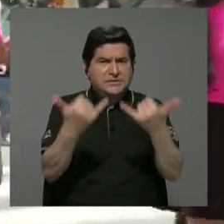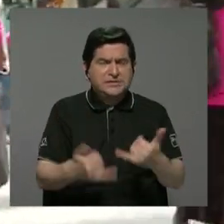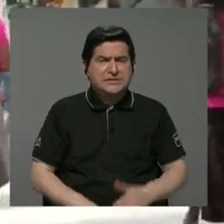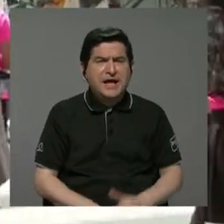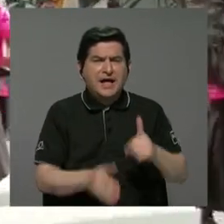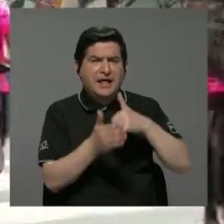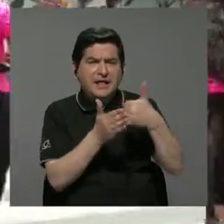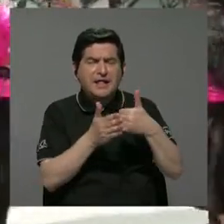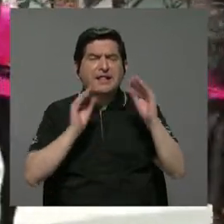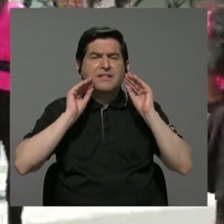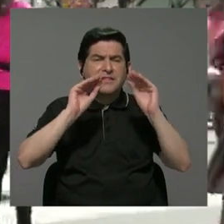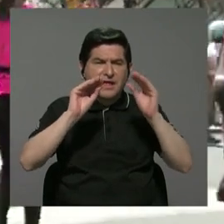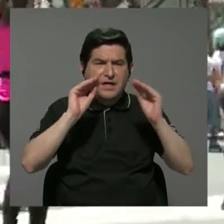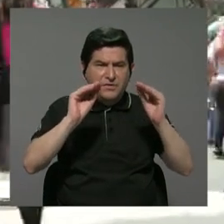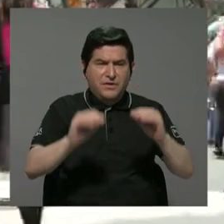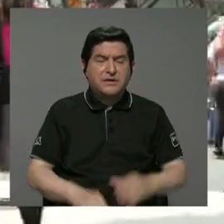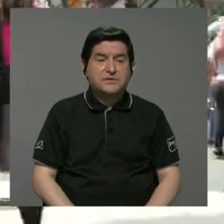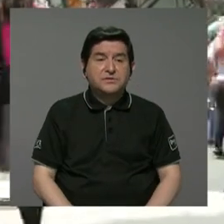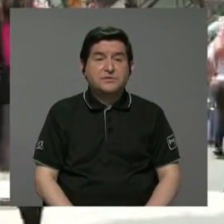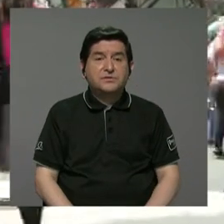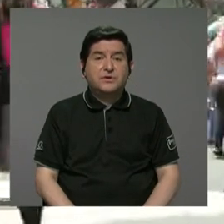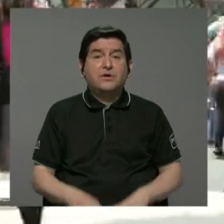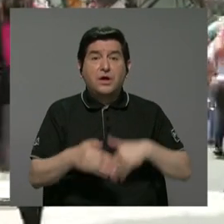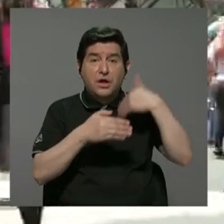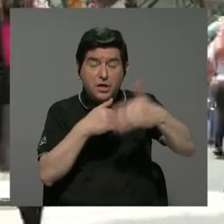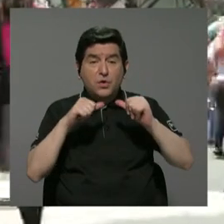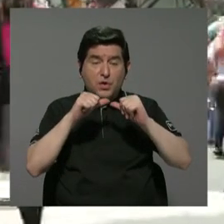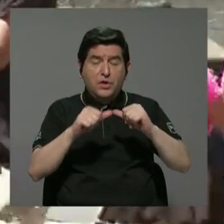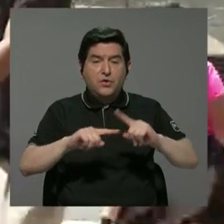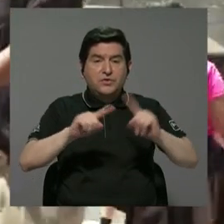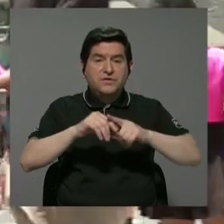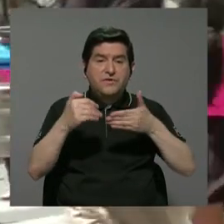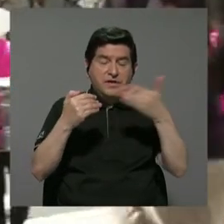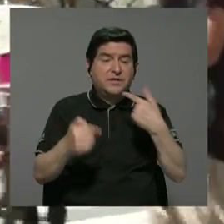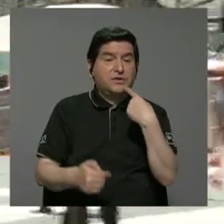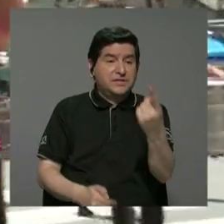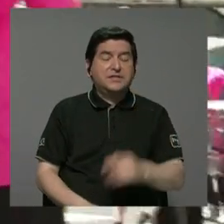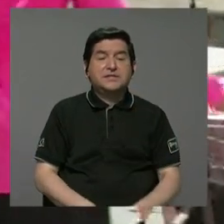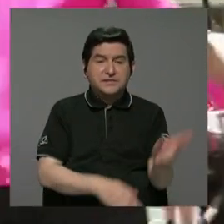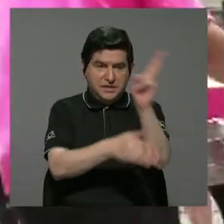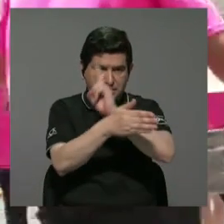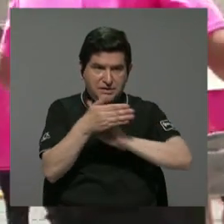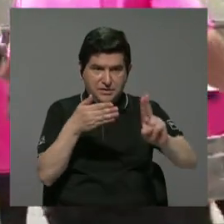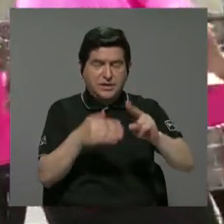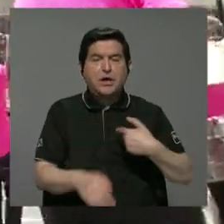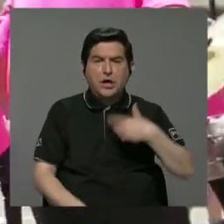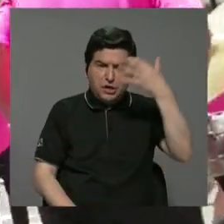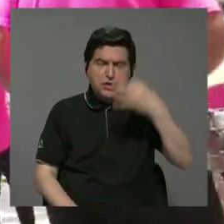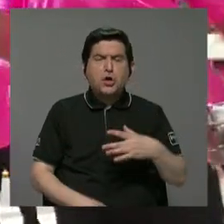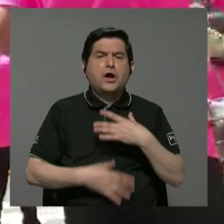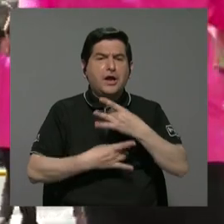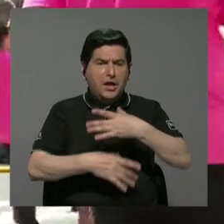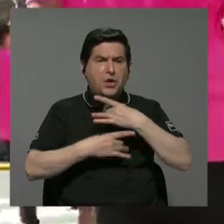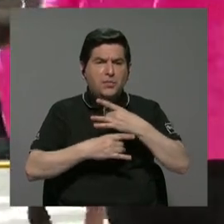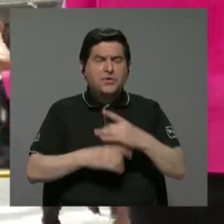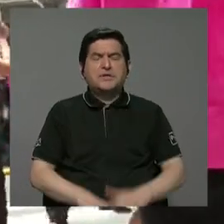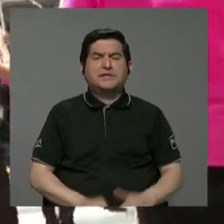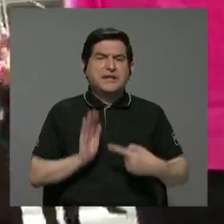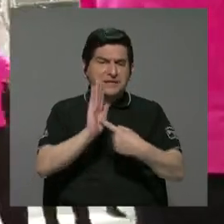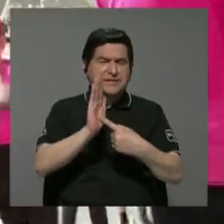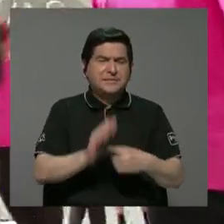debilitamiento, digamos, de la educación como un todo, y ahora volvemos sobre algunas cosas que han dicho de las universidades que me parece interesante, digamos,